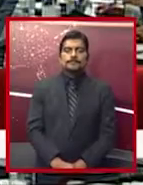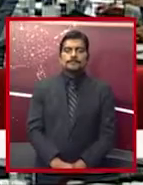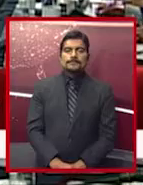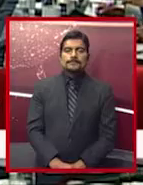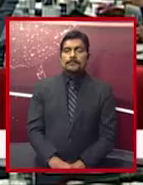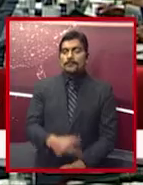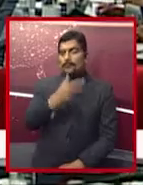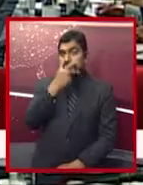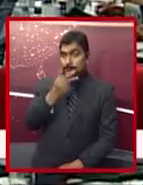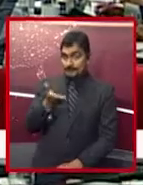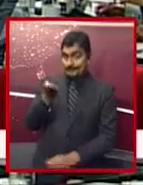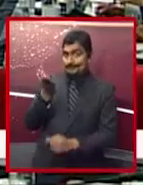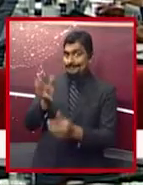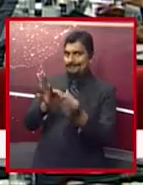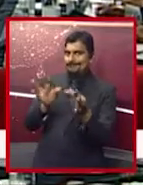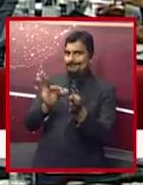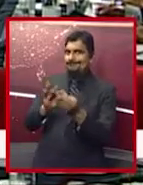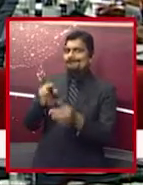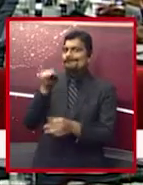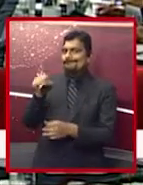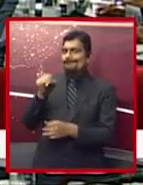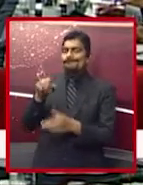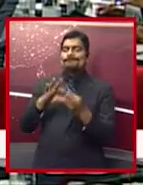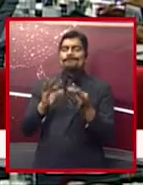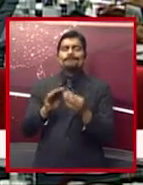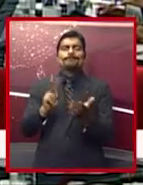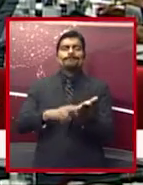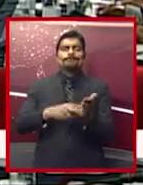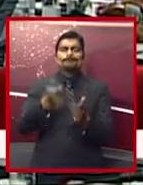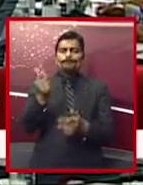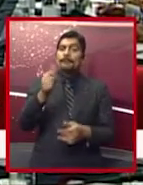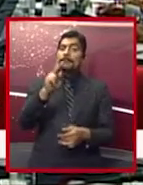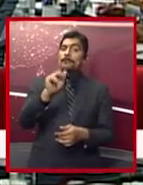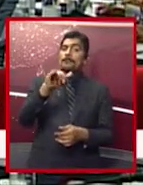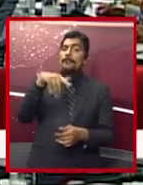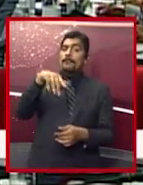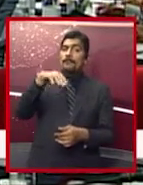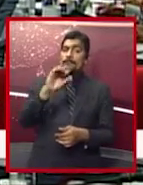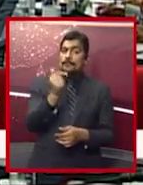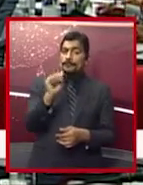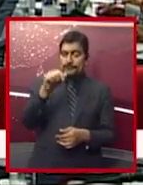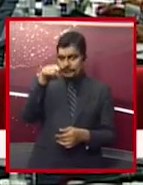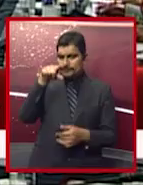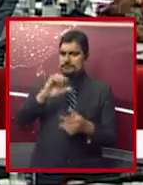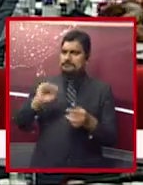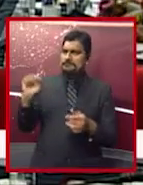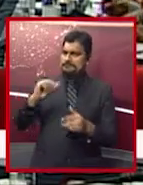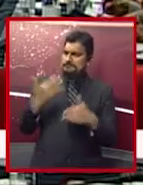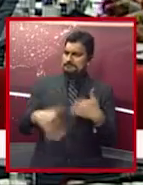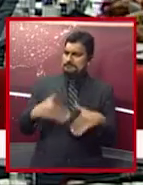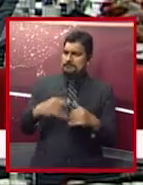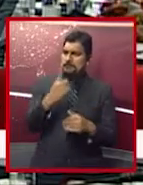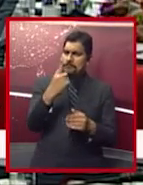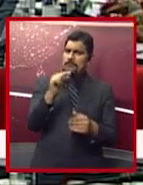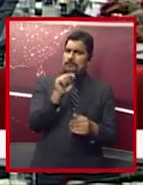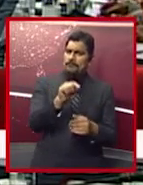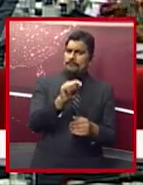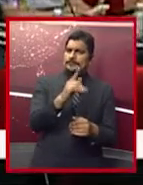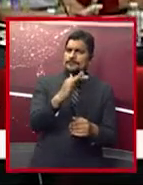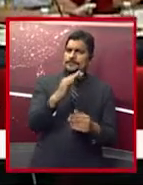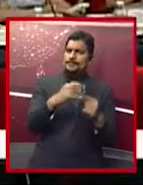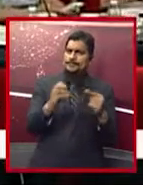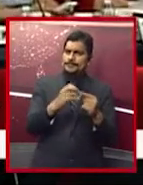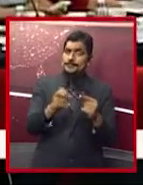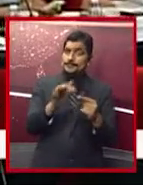El funcionario sostuvo que los precios de referencia internacional de la gasolina magna ha tenido un incremento significativo de